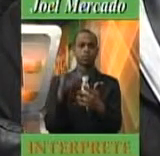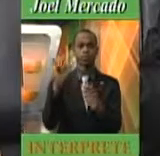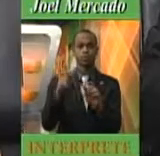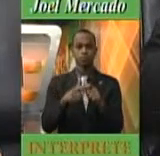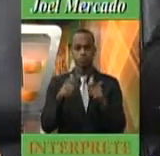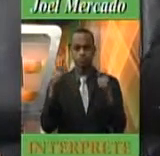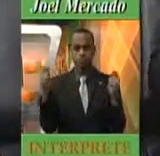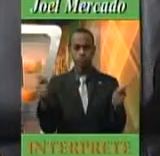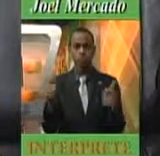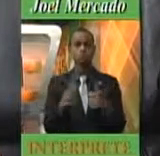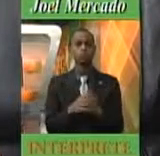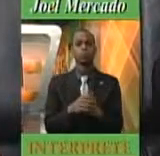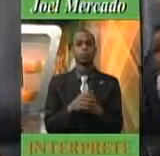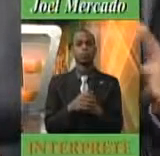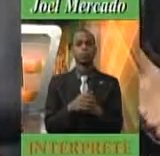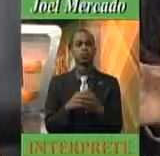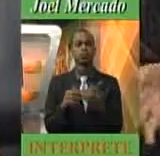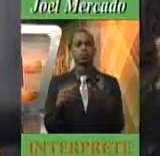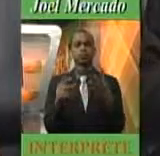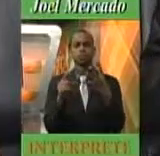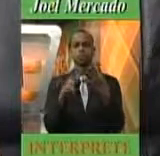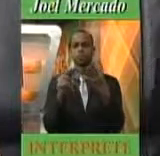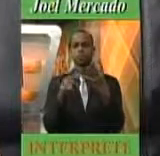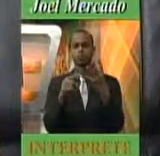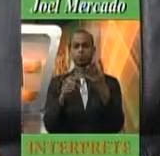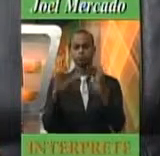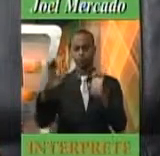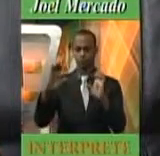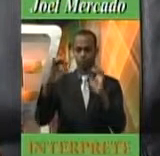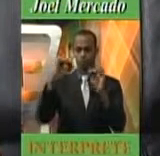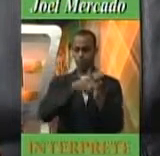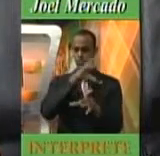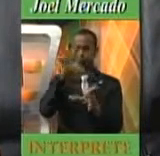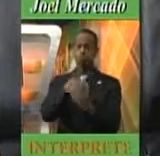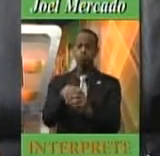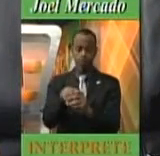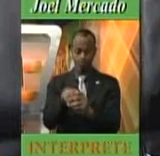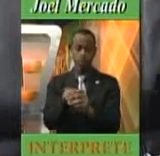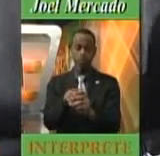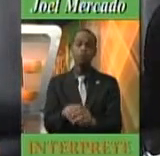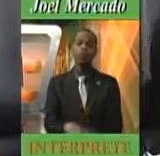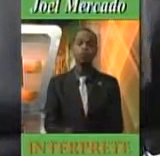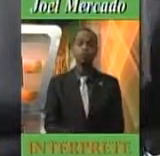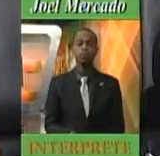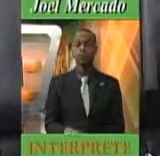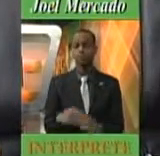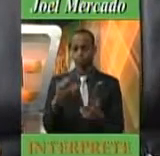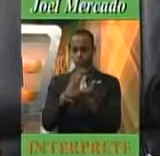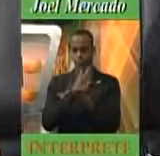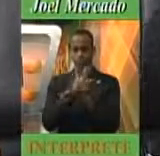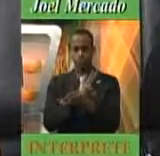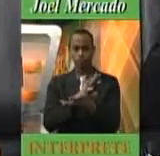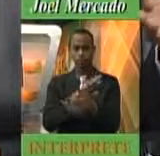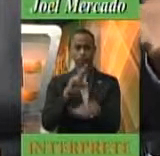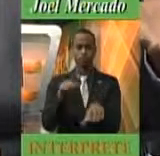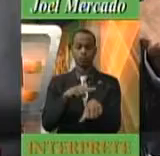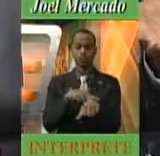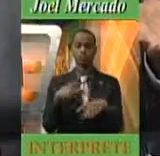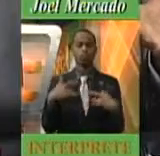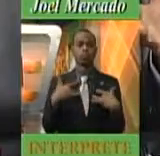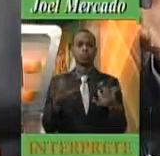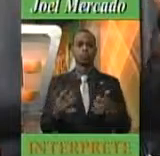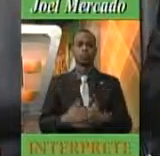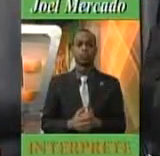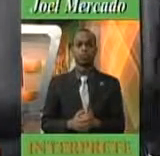alto. Y el tema del ingreso a la educación, a las escuelas comunes. ¿Qué fenómeno que te